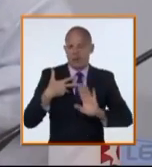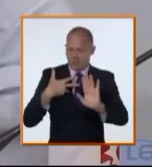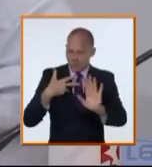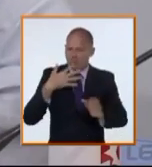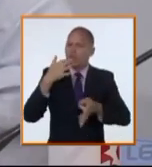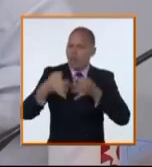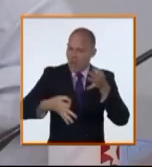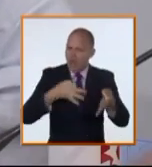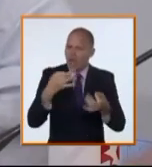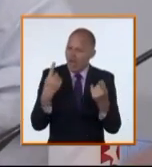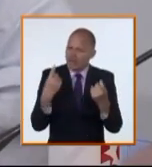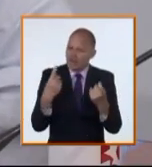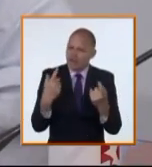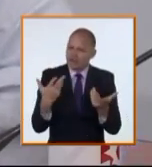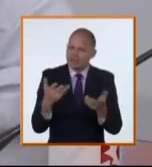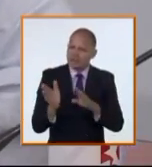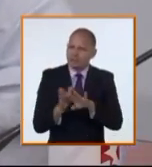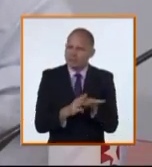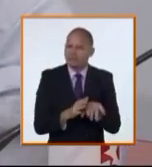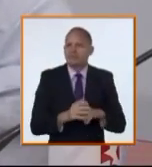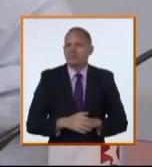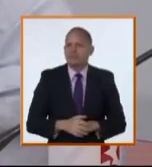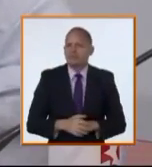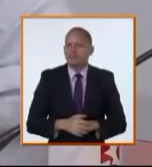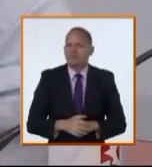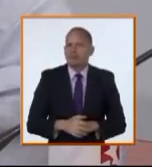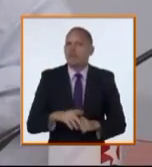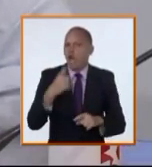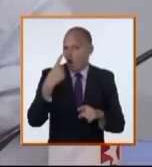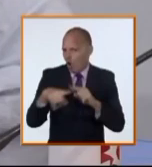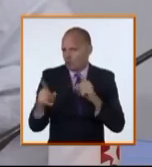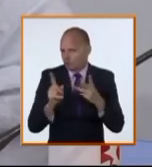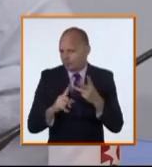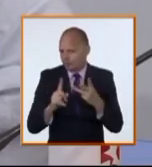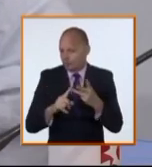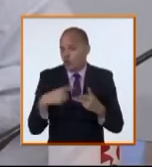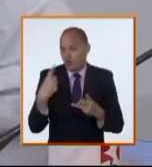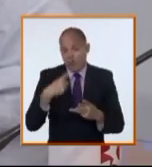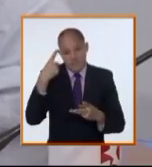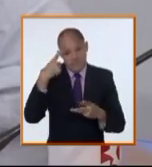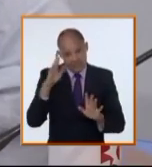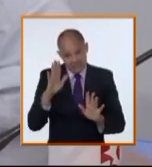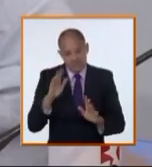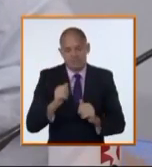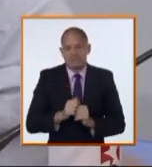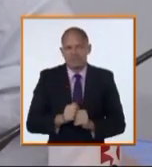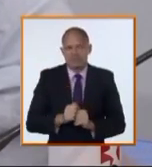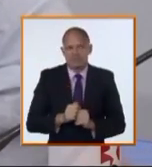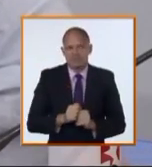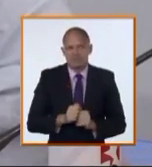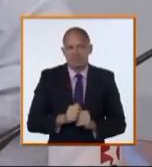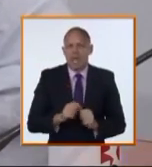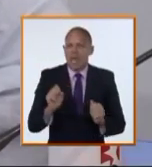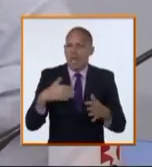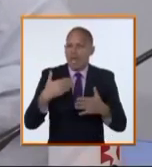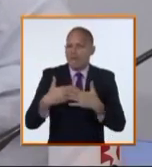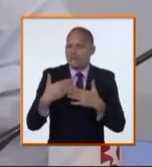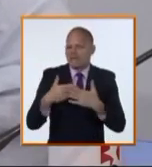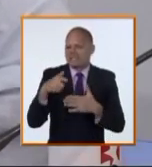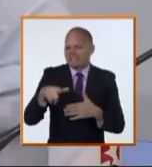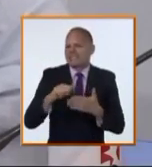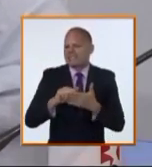otro elemento importante y que nosotros consideramos una fortaleza es el caso de la empresa de servicios